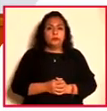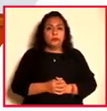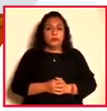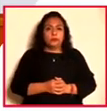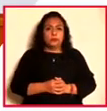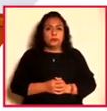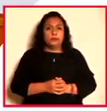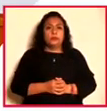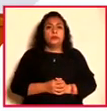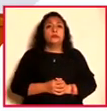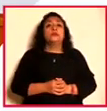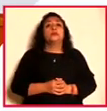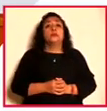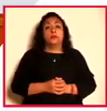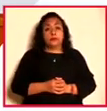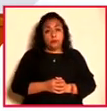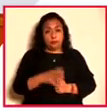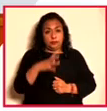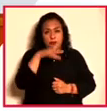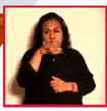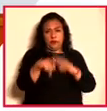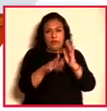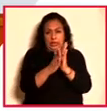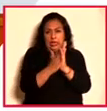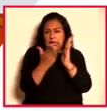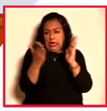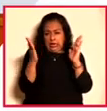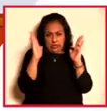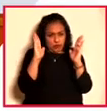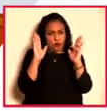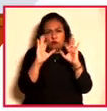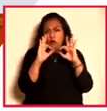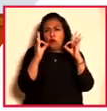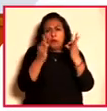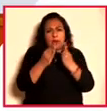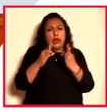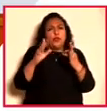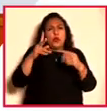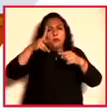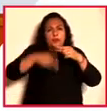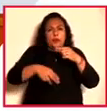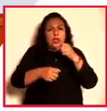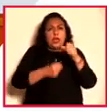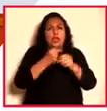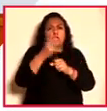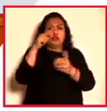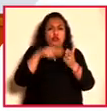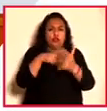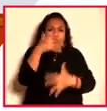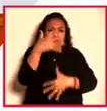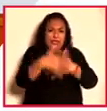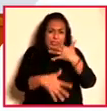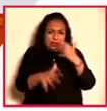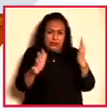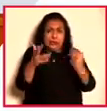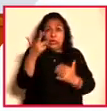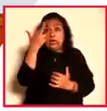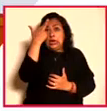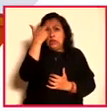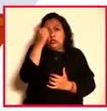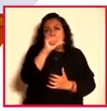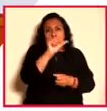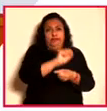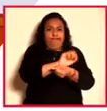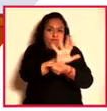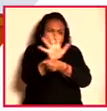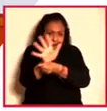En realidad no retomamos la Feria del Libro como tal en el formato que lo habíamos dejado en 2015. Por razones de la pandemia, pero